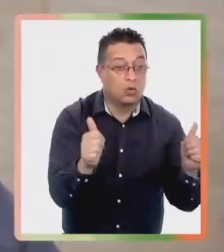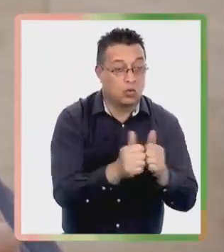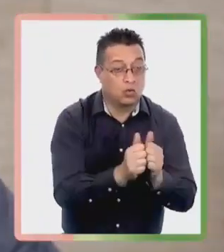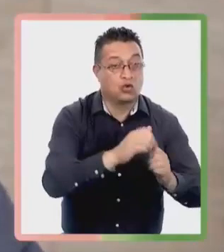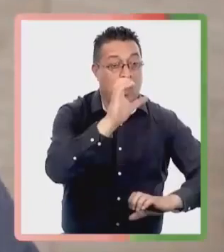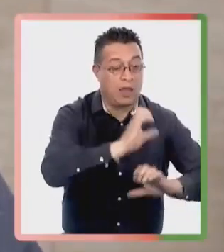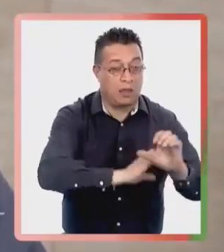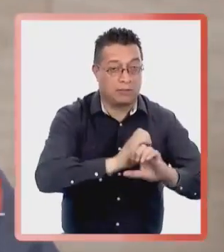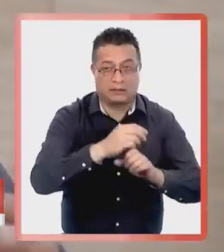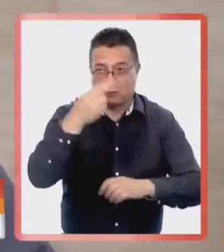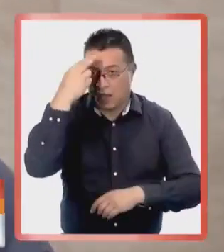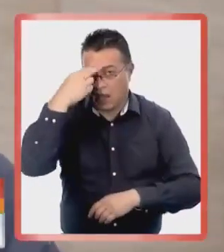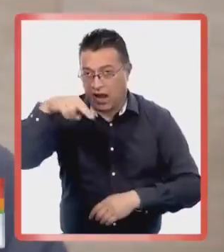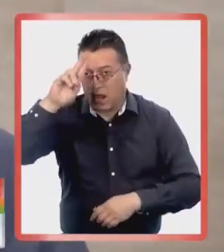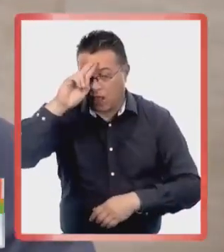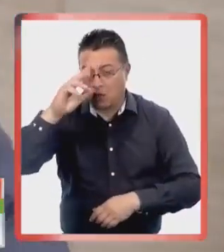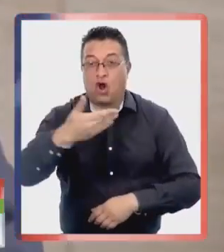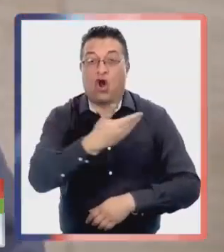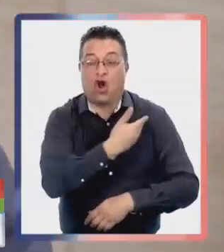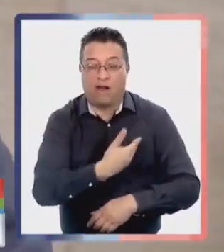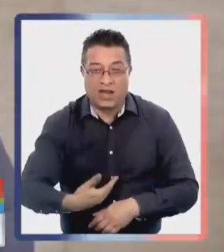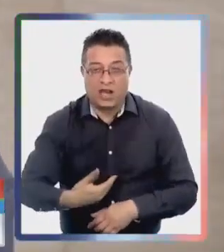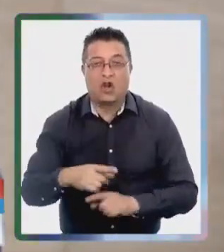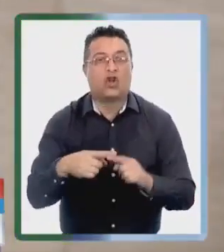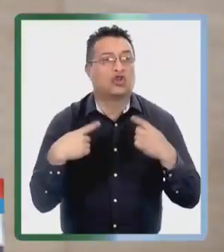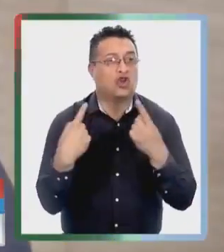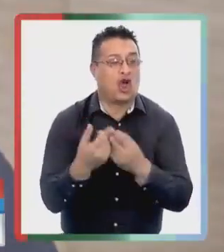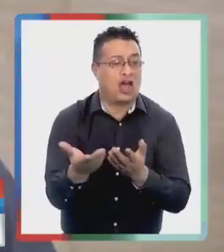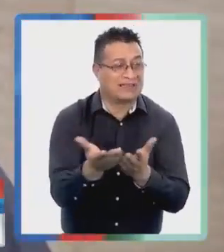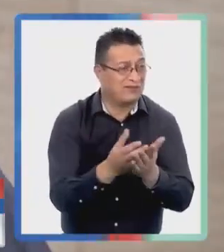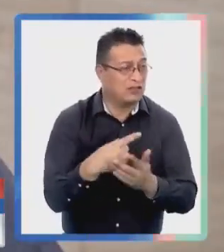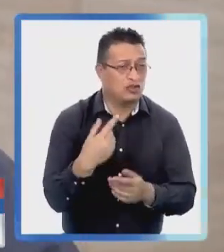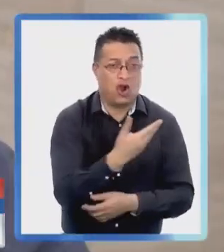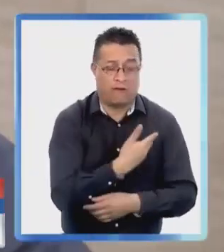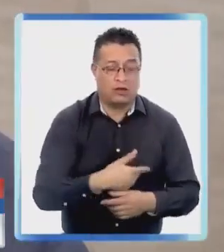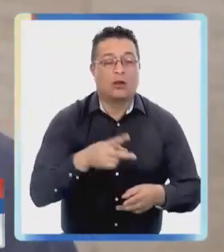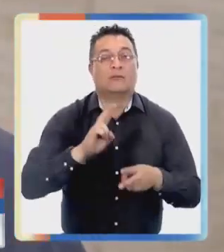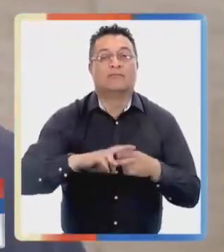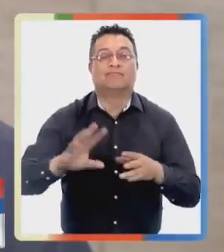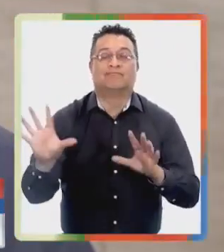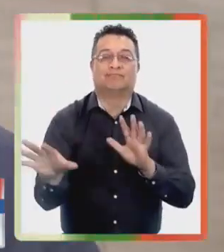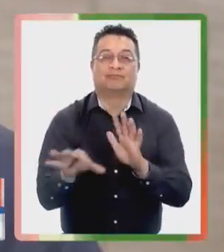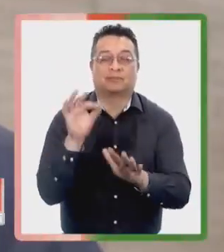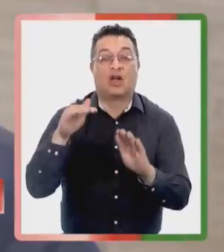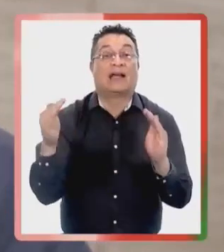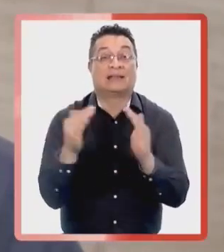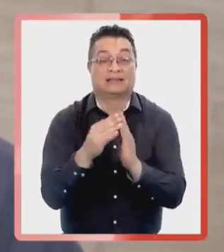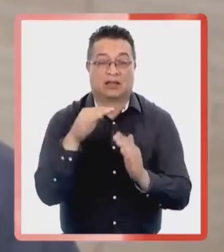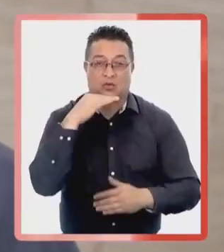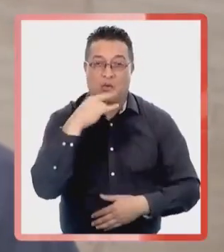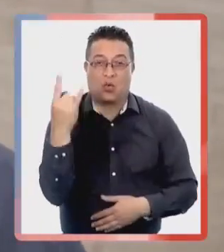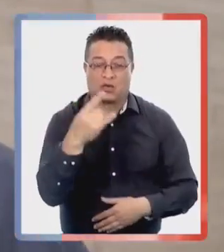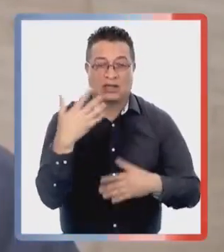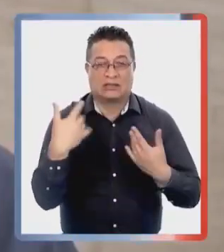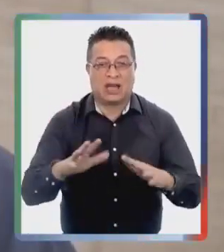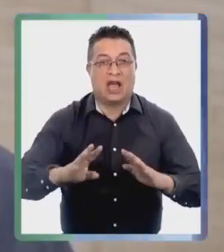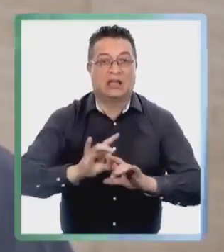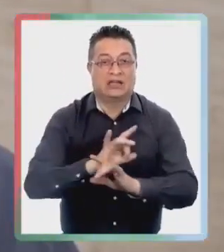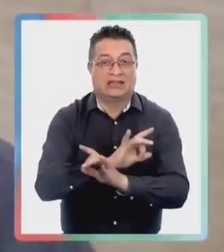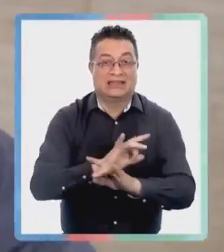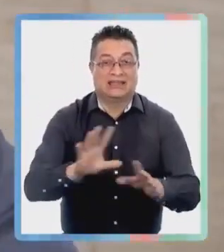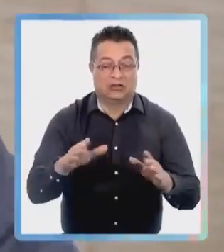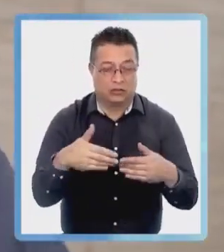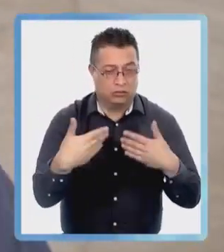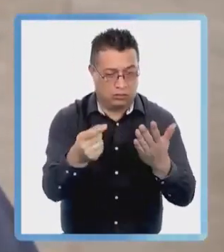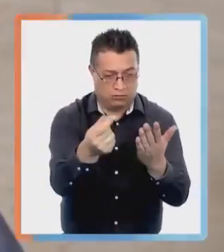realizado con empresas, con Arauco, con el gobierno y todos los servicios de gobierno están dando sus frutos. Hoy tenemos las viviendas de emergencia que ya están